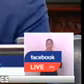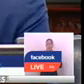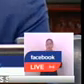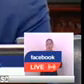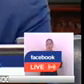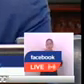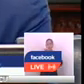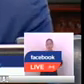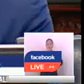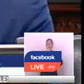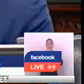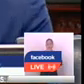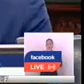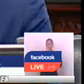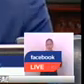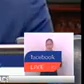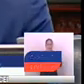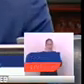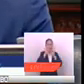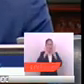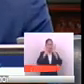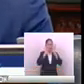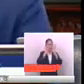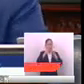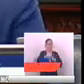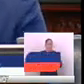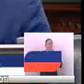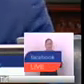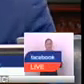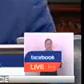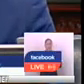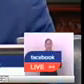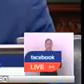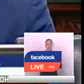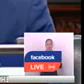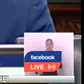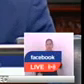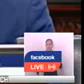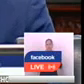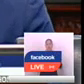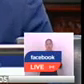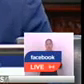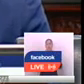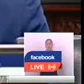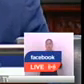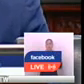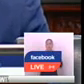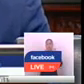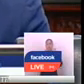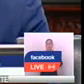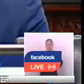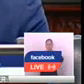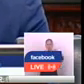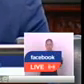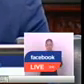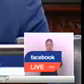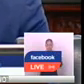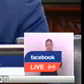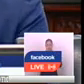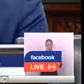para volverlo seguro, eficiente, en beneficio de los salvadoreños. ¿Y qué sucede?